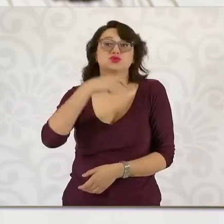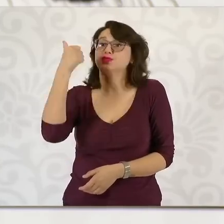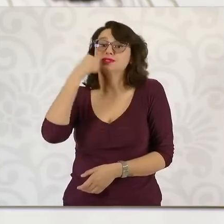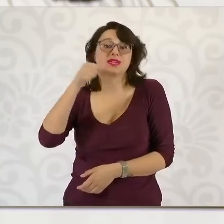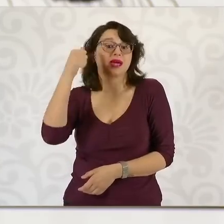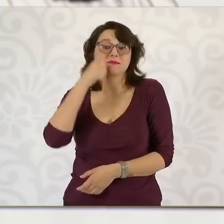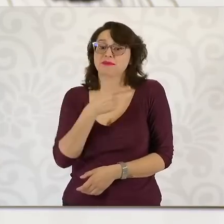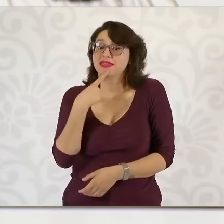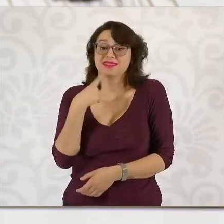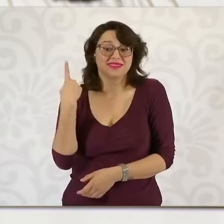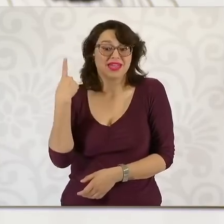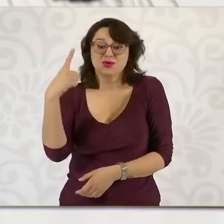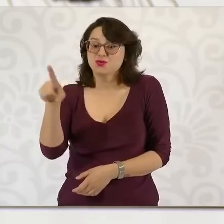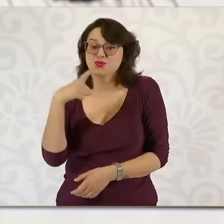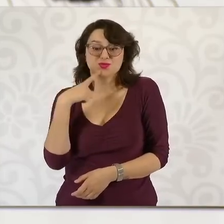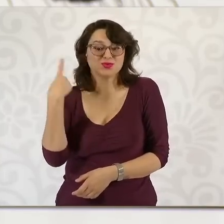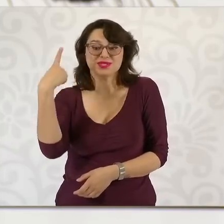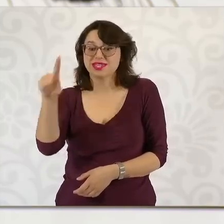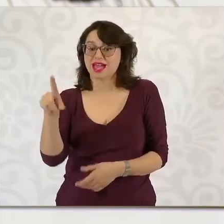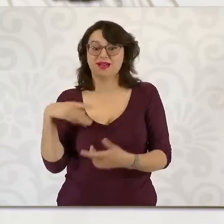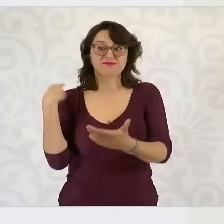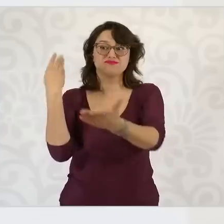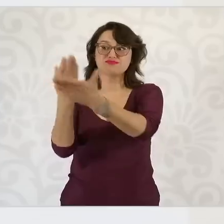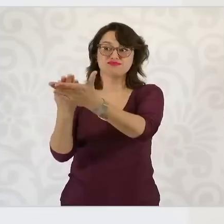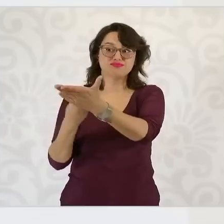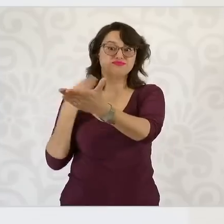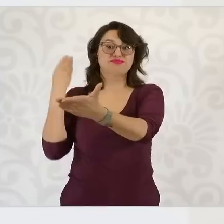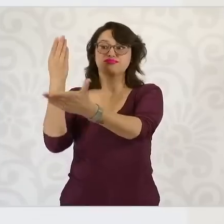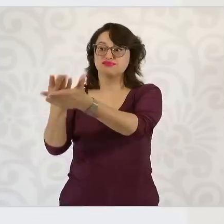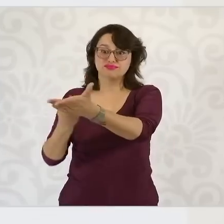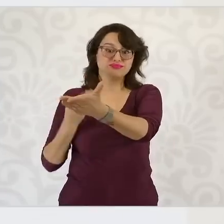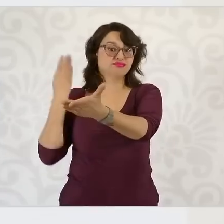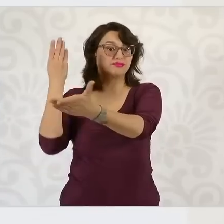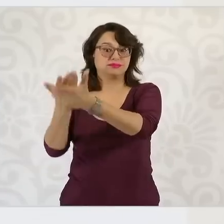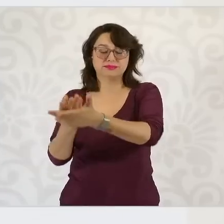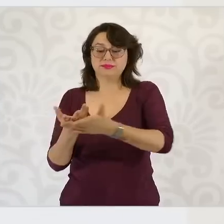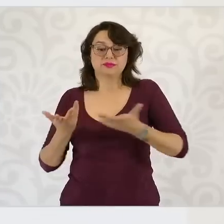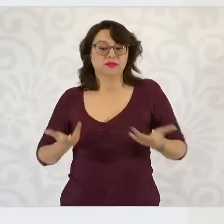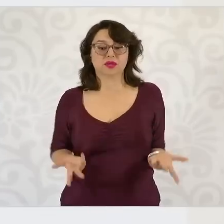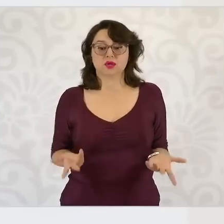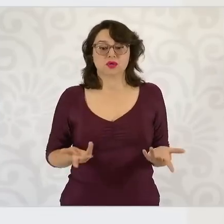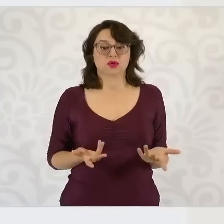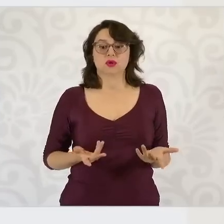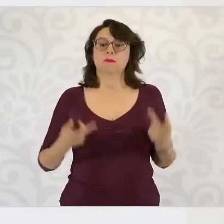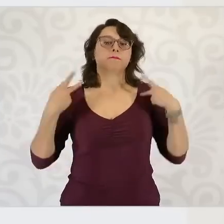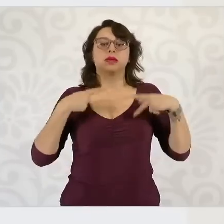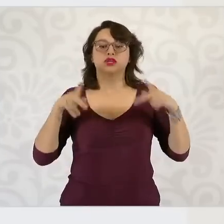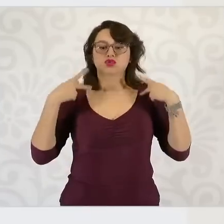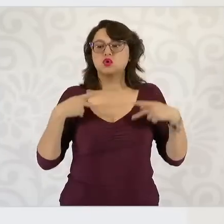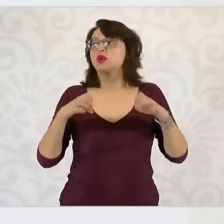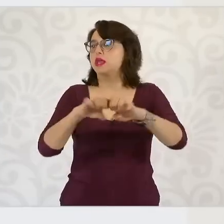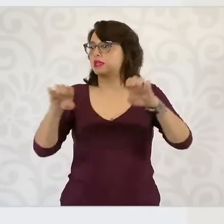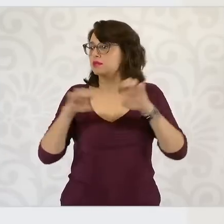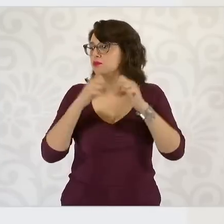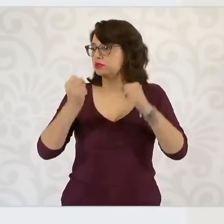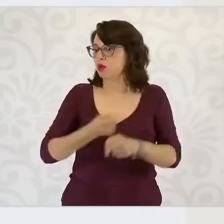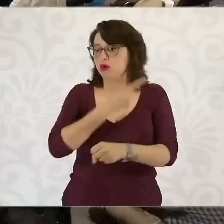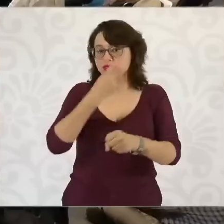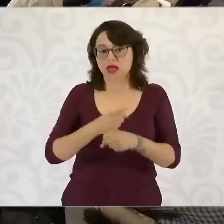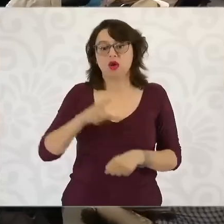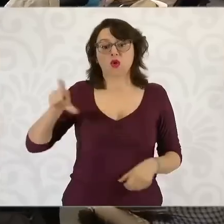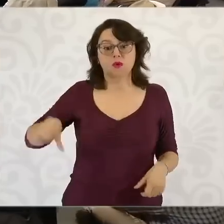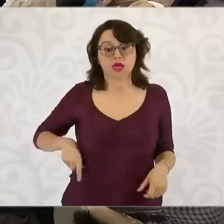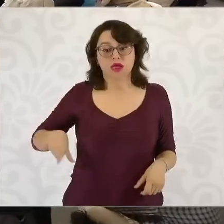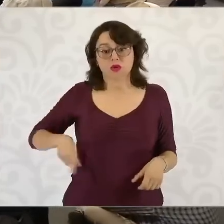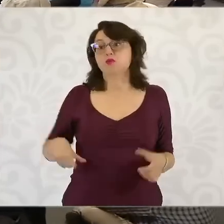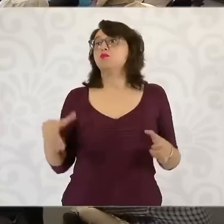por parte del Gabinete de Seguridad, de una institución del gobierno federal, de un ciudadano, y ahora a